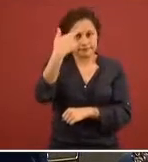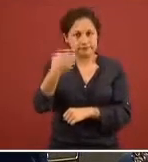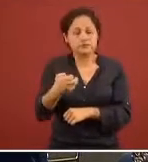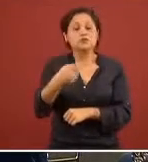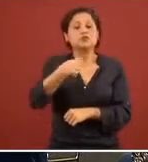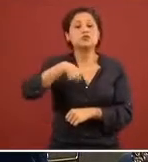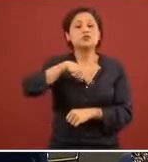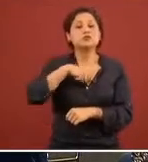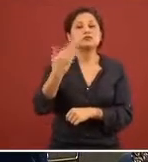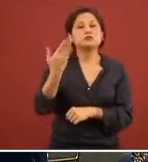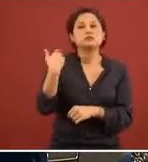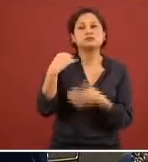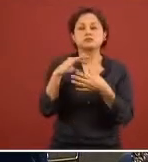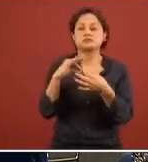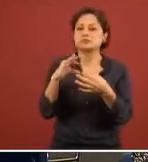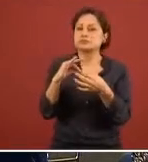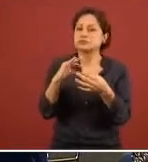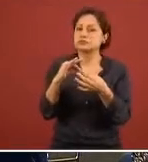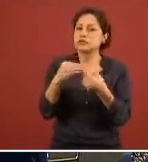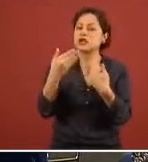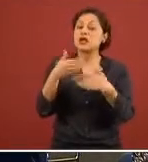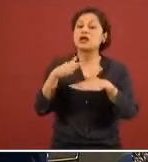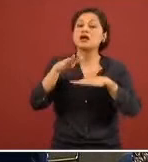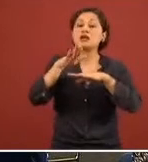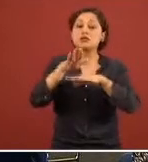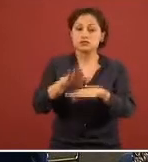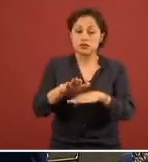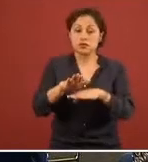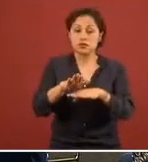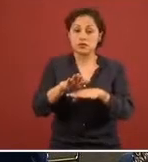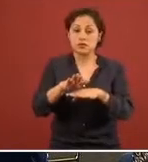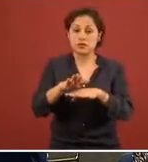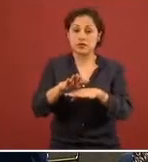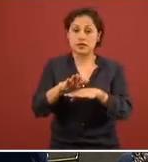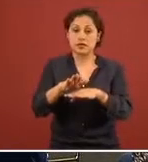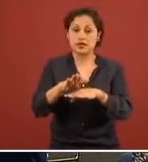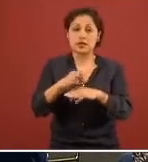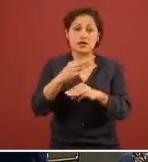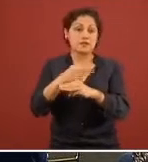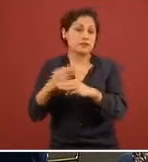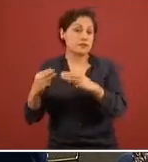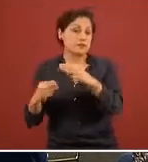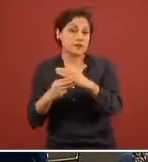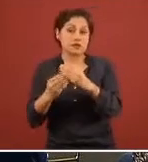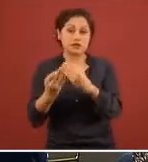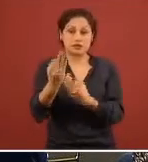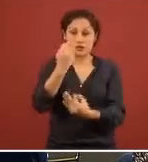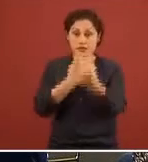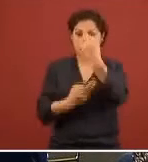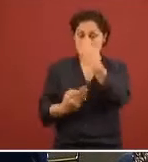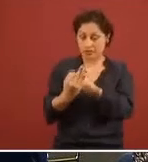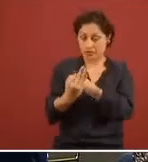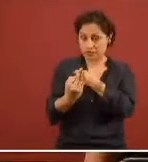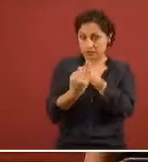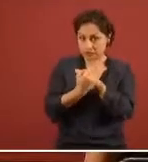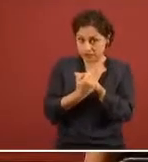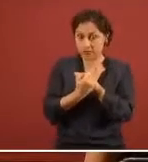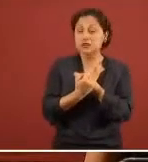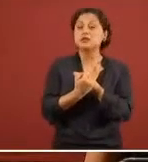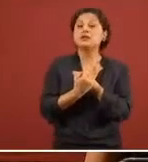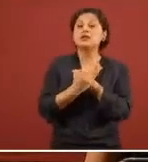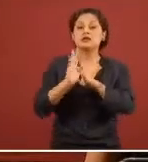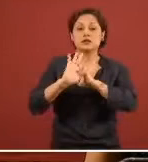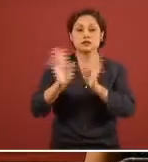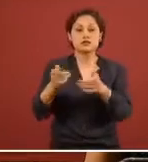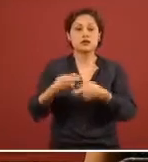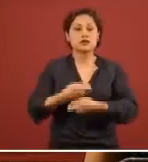un recuento sobre si los equipos de protección personal que ya han sido distribuidos, como lo comenté esta misma mañana,